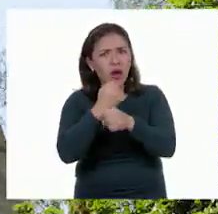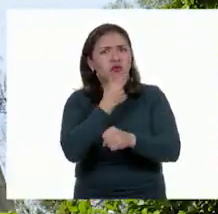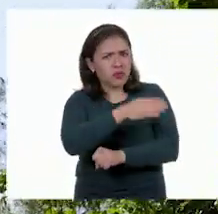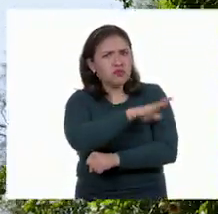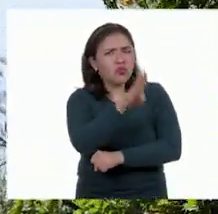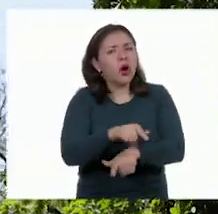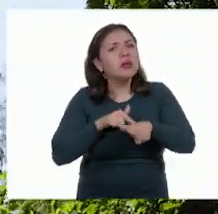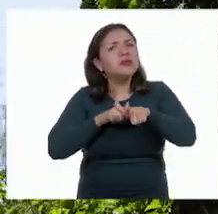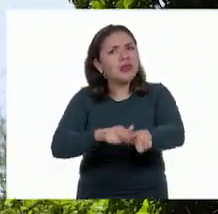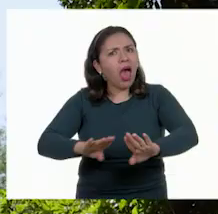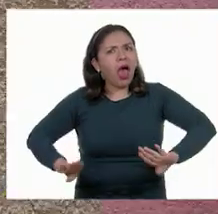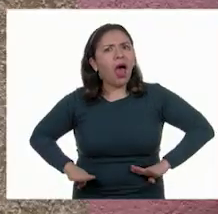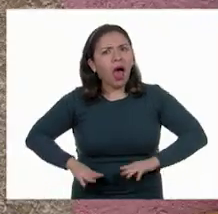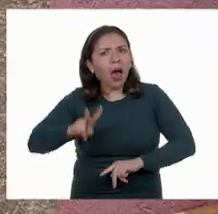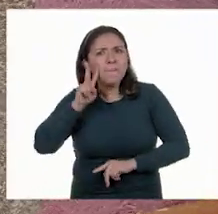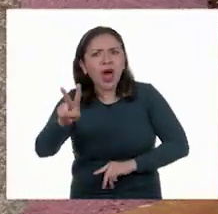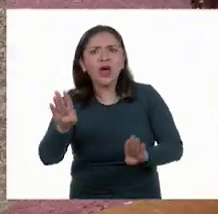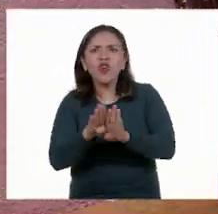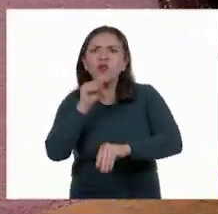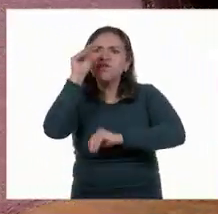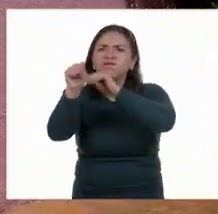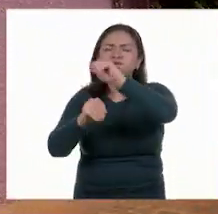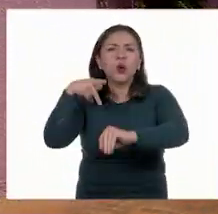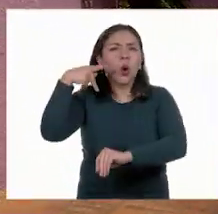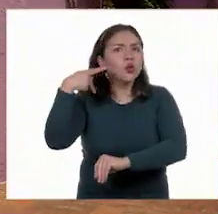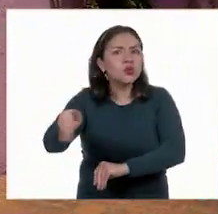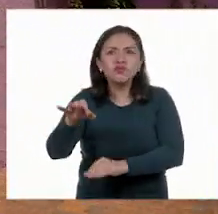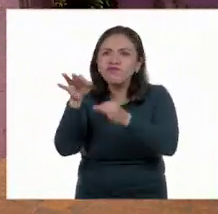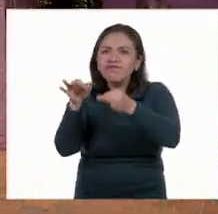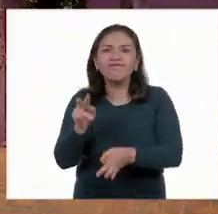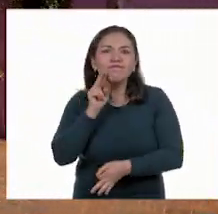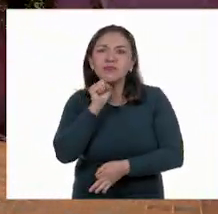mantiene vivas las características de su perfil.